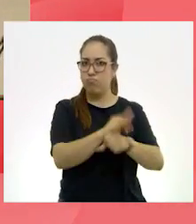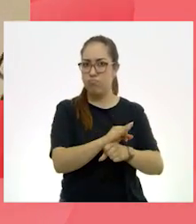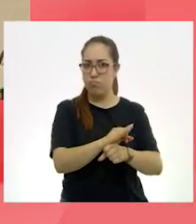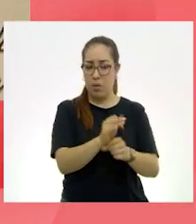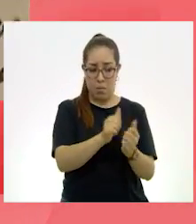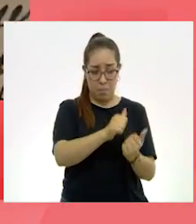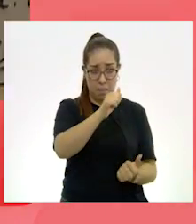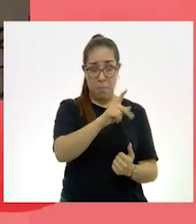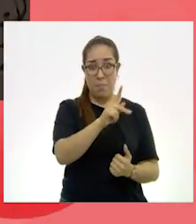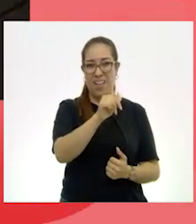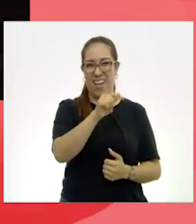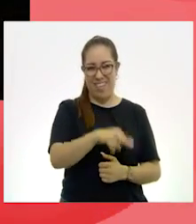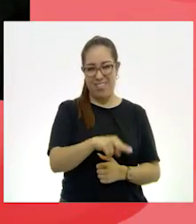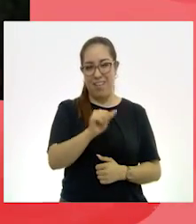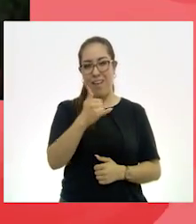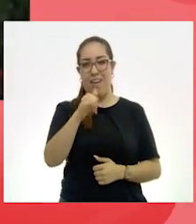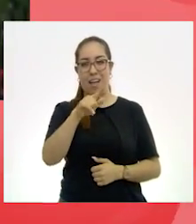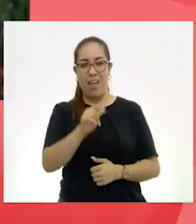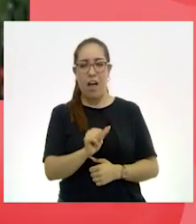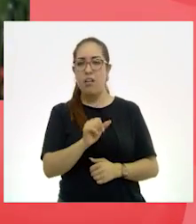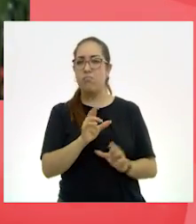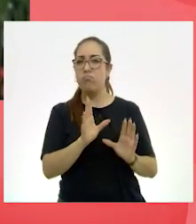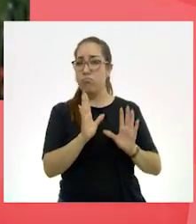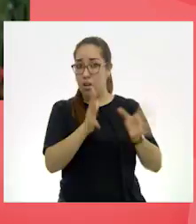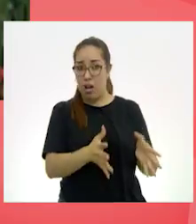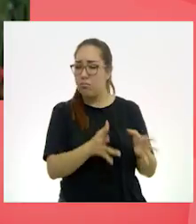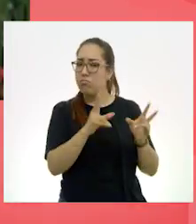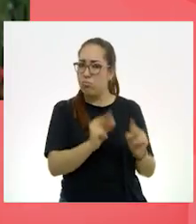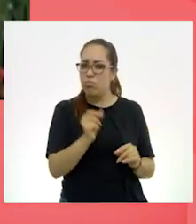propia integridad de los indígenas,